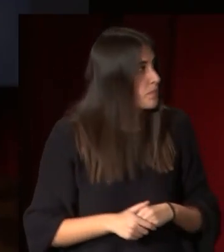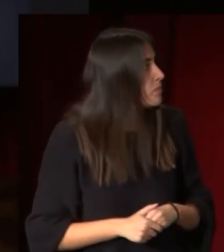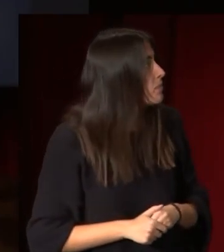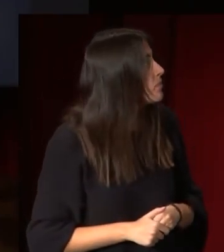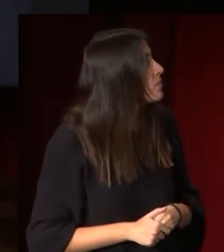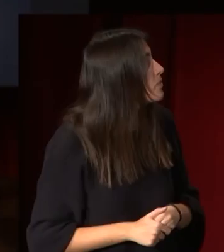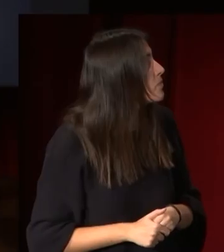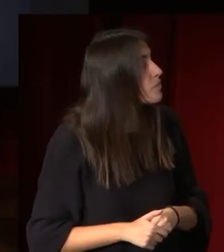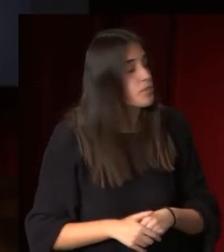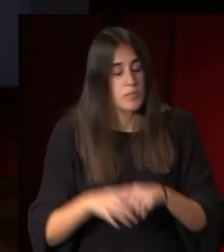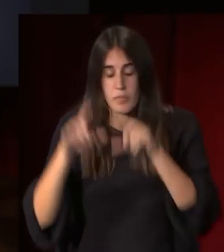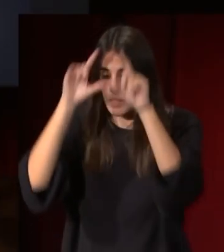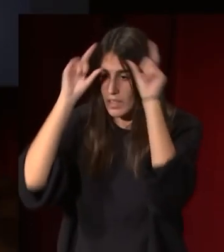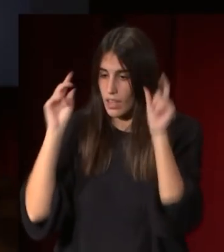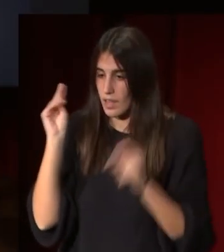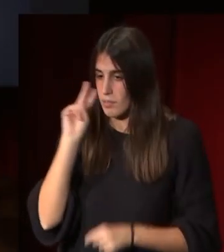y